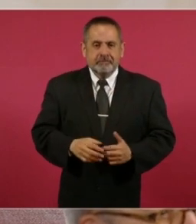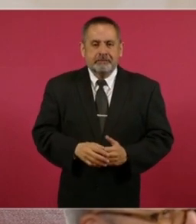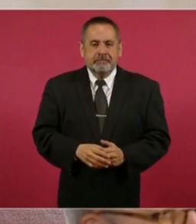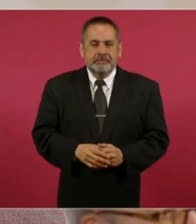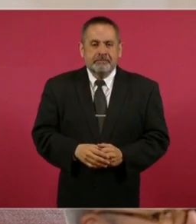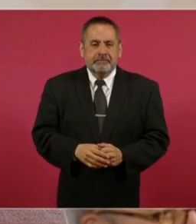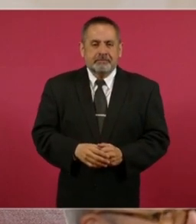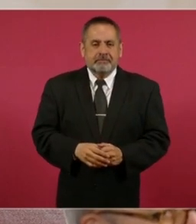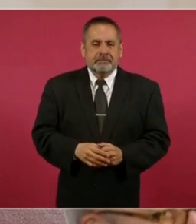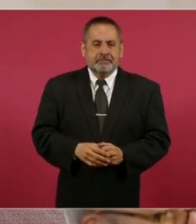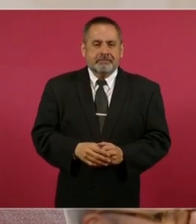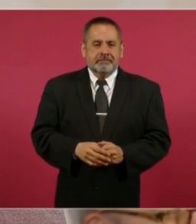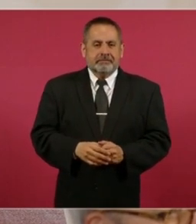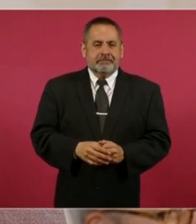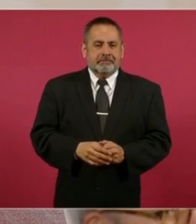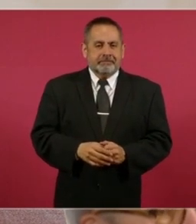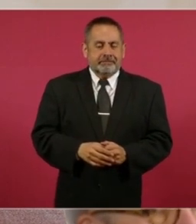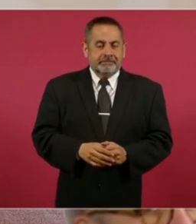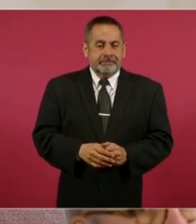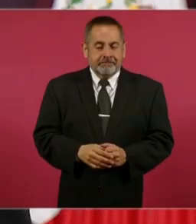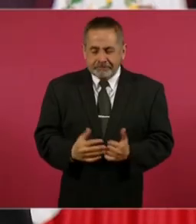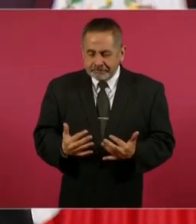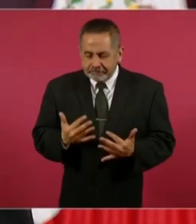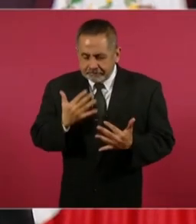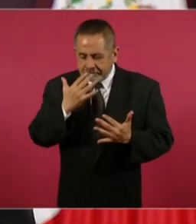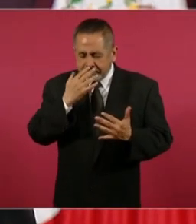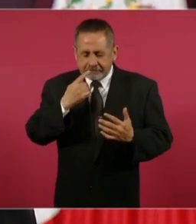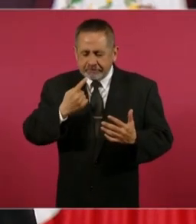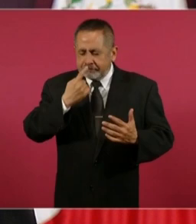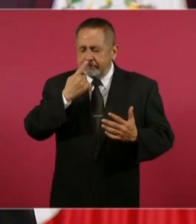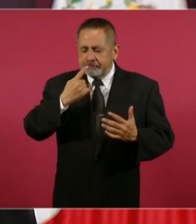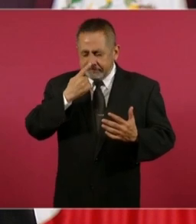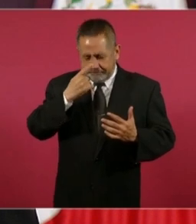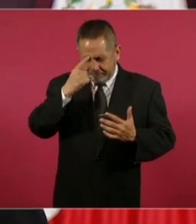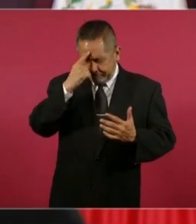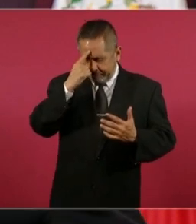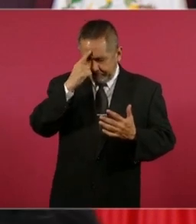que hacen perder